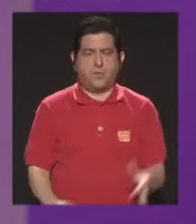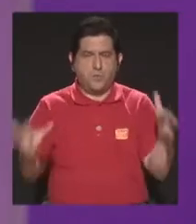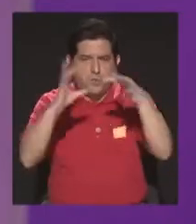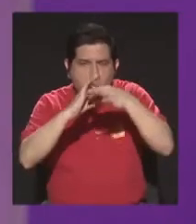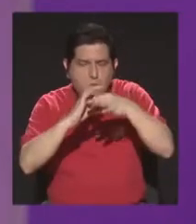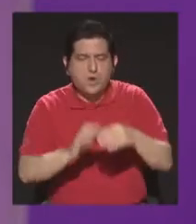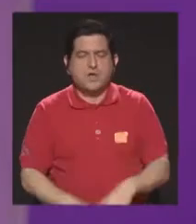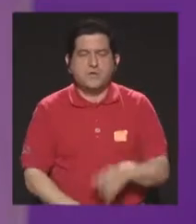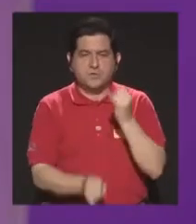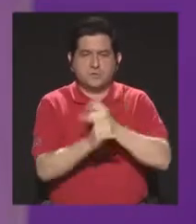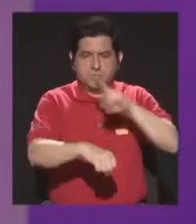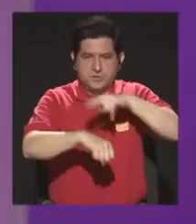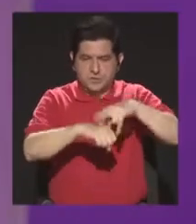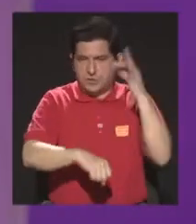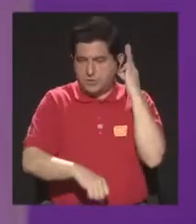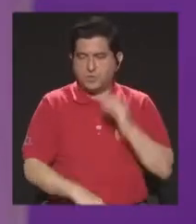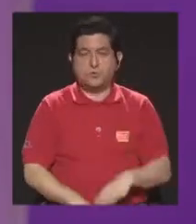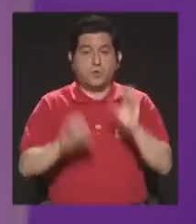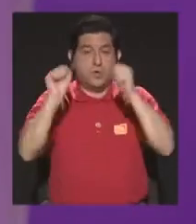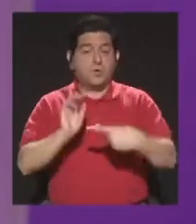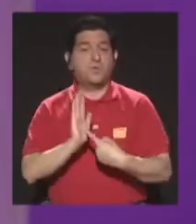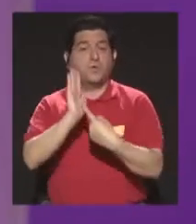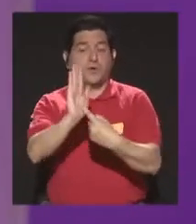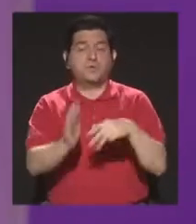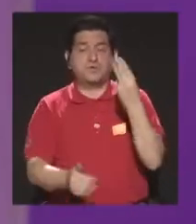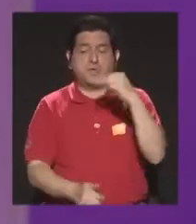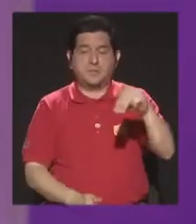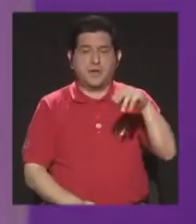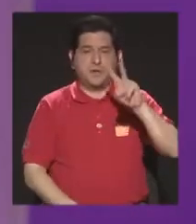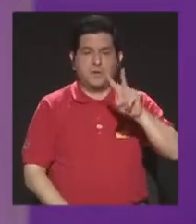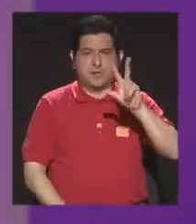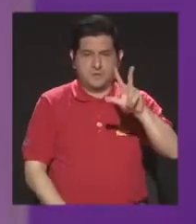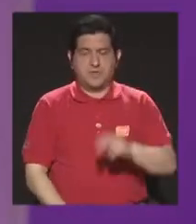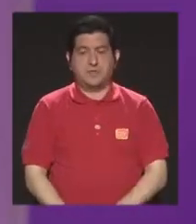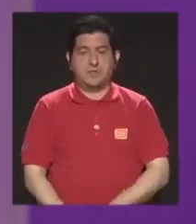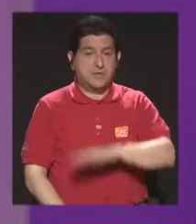Y pudimos hacer un lanzamiento de la aplicación este pasado miércoles 23 como